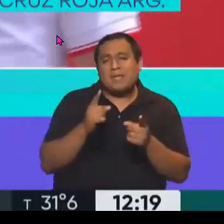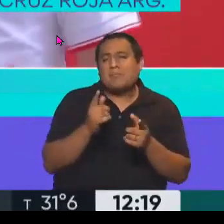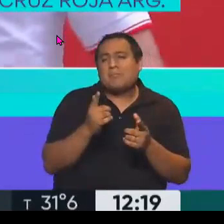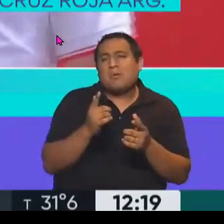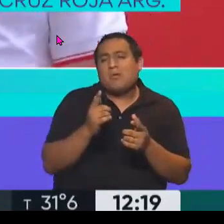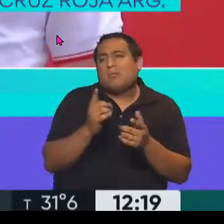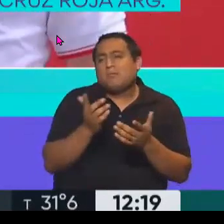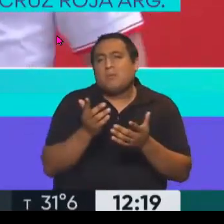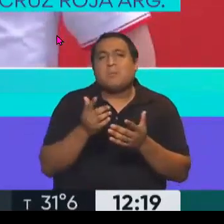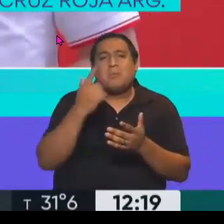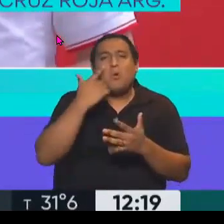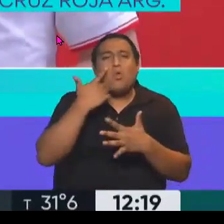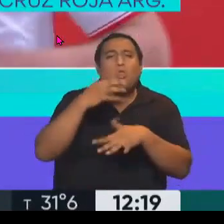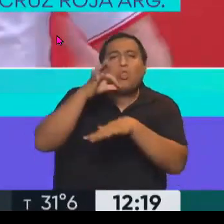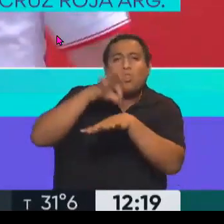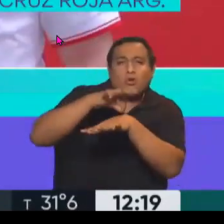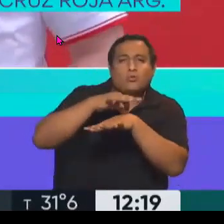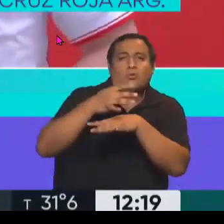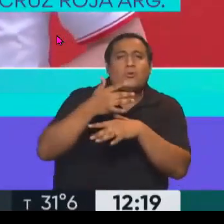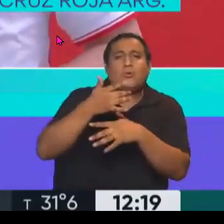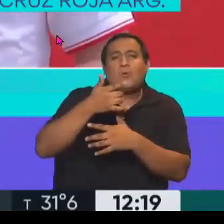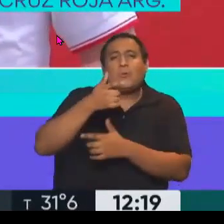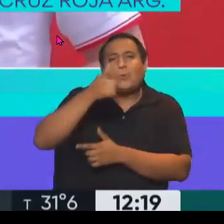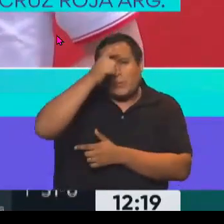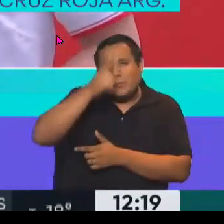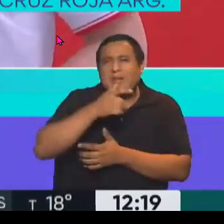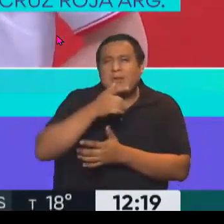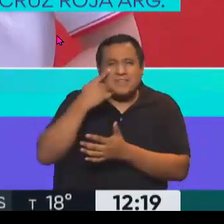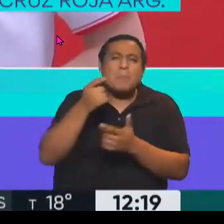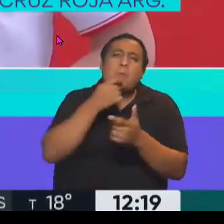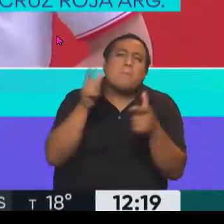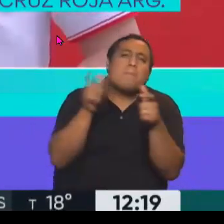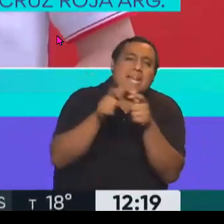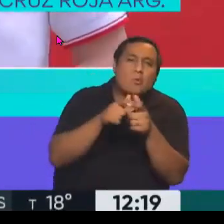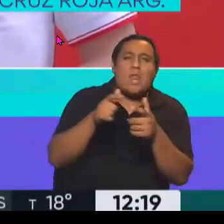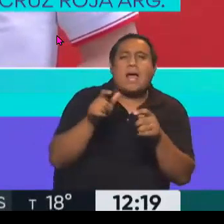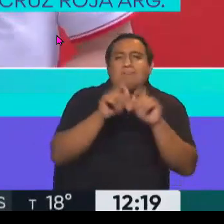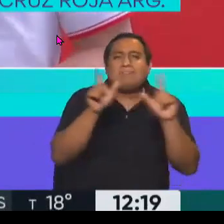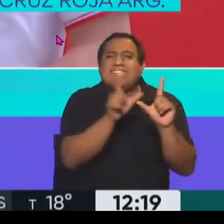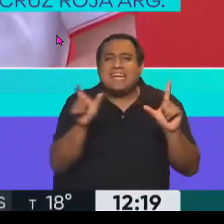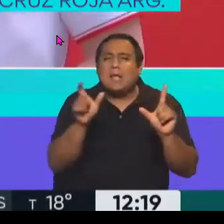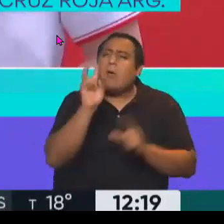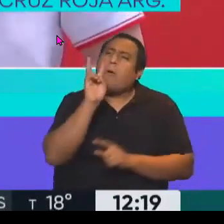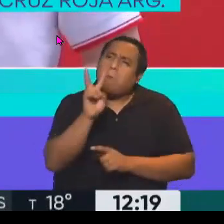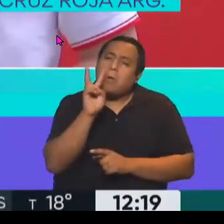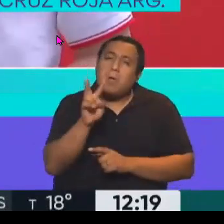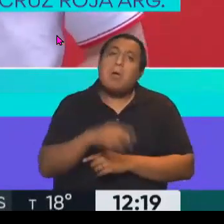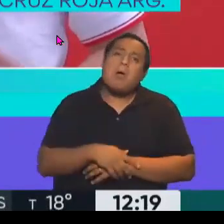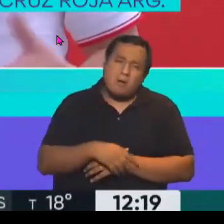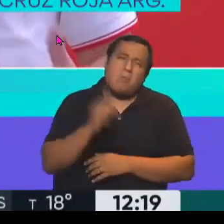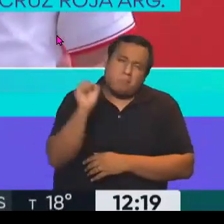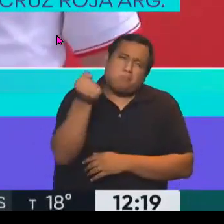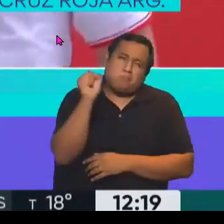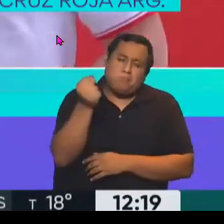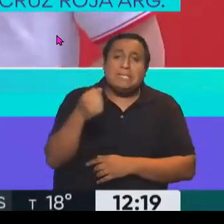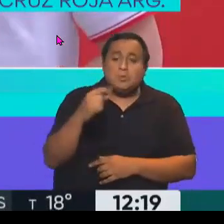alguna serie estas de médicos, en alguna serie de bomberos, en alguna película, alguna vez la hemos visto. Quizás no la practicamos,